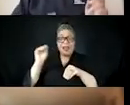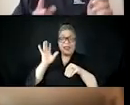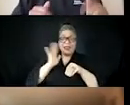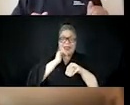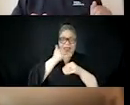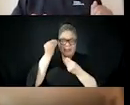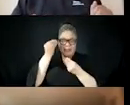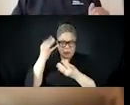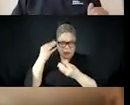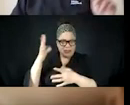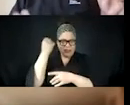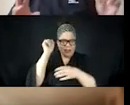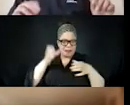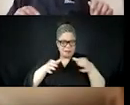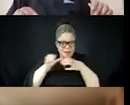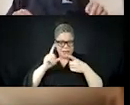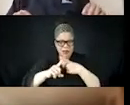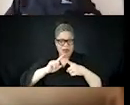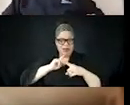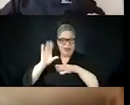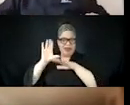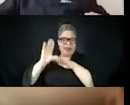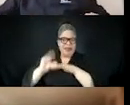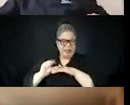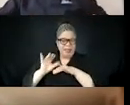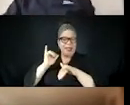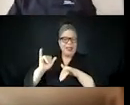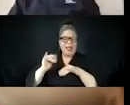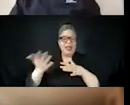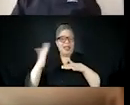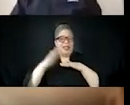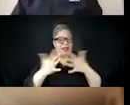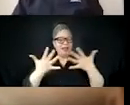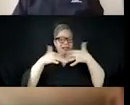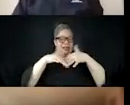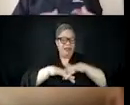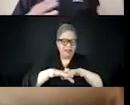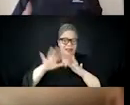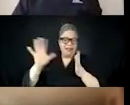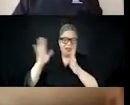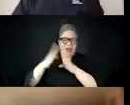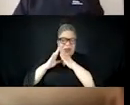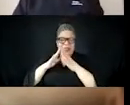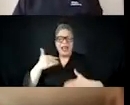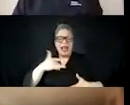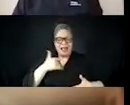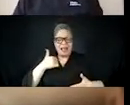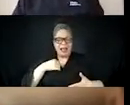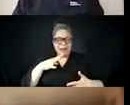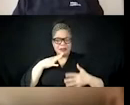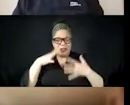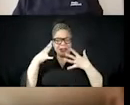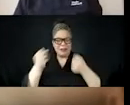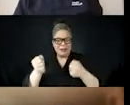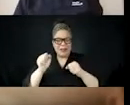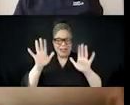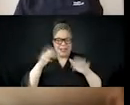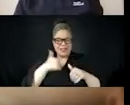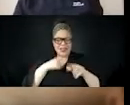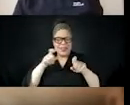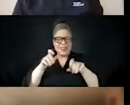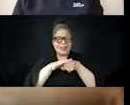solidaridad entra en intercomunitaria en general debilitan la confianza en la información en su